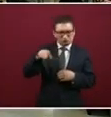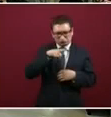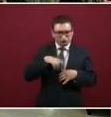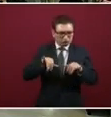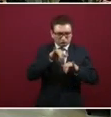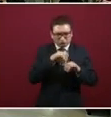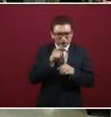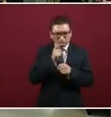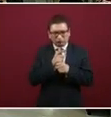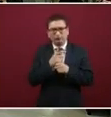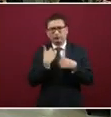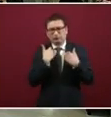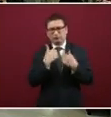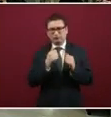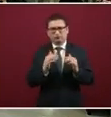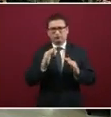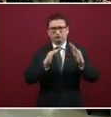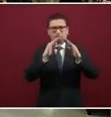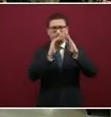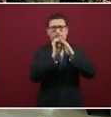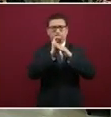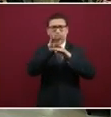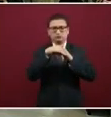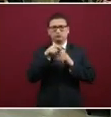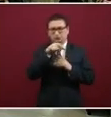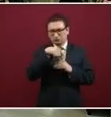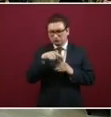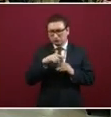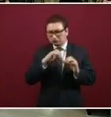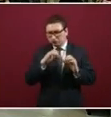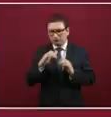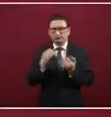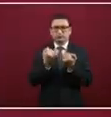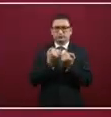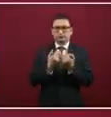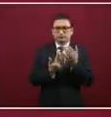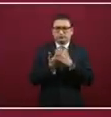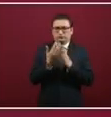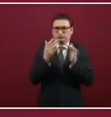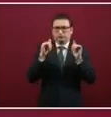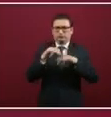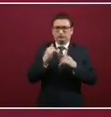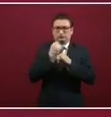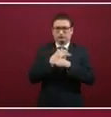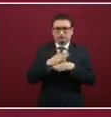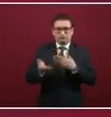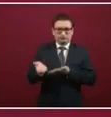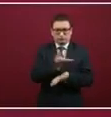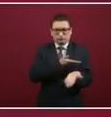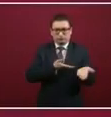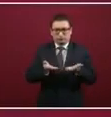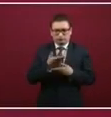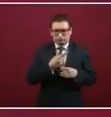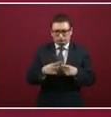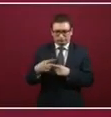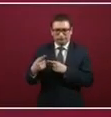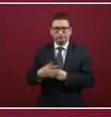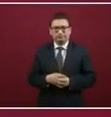esto. Entonces, la reunión de la mañana es para tener mucha información y va a estar siempre